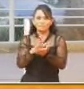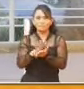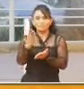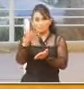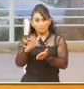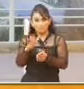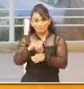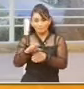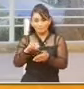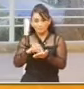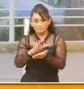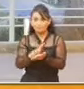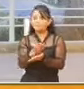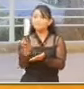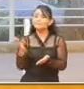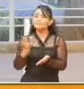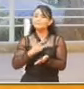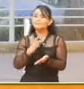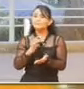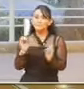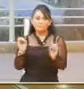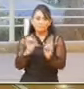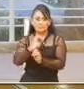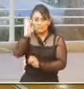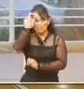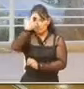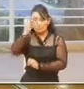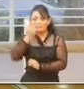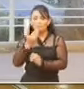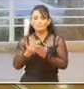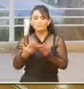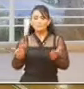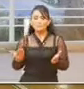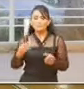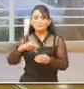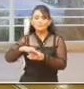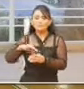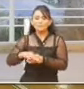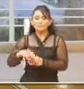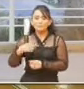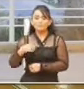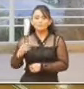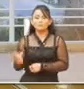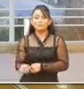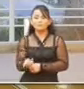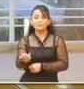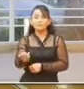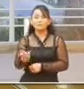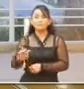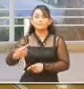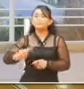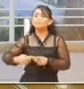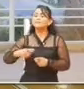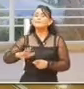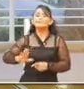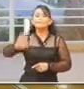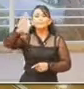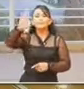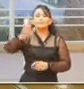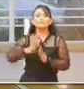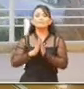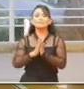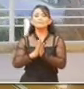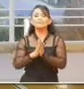¿Está a su consideración? Si no hay alguna consideración, procedo a someterlo a votación, por lo que les pregunto, quienes estén por su aprobación, favor